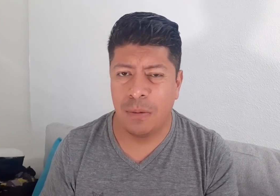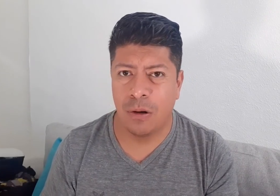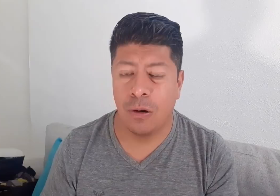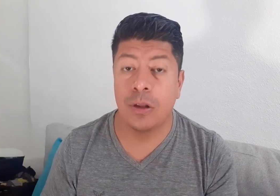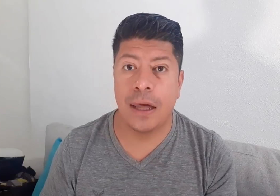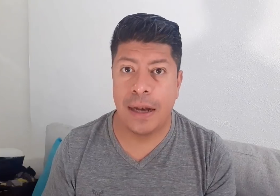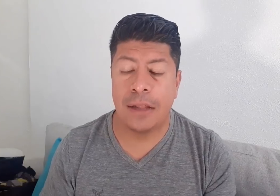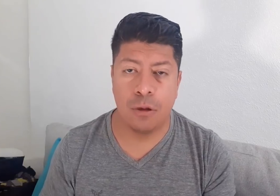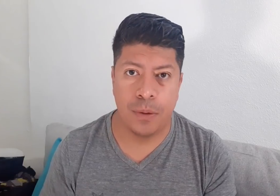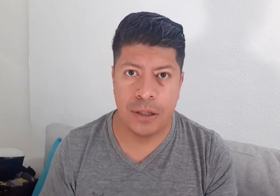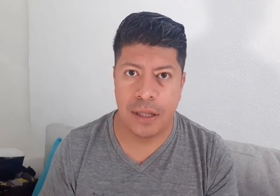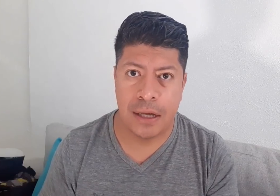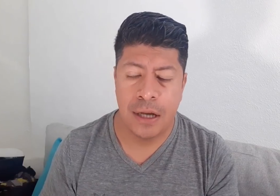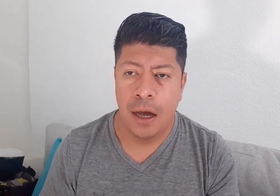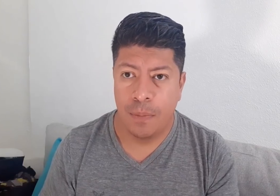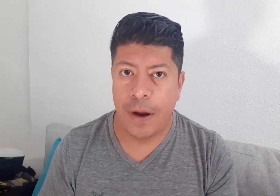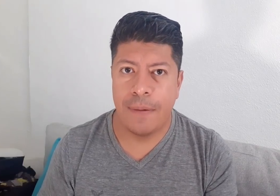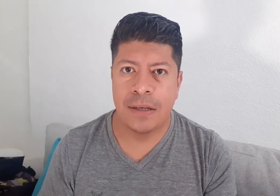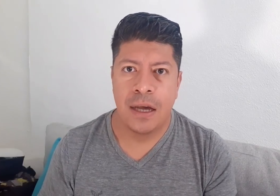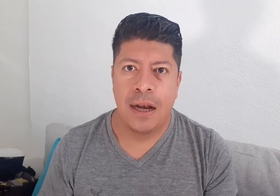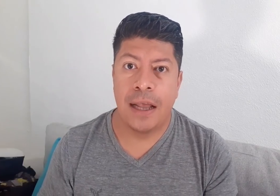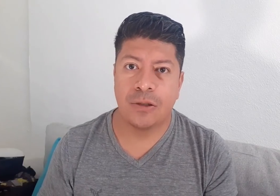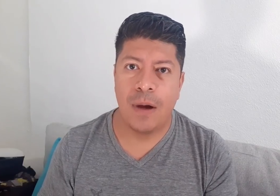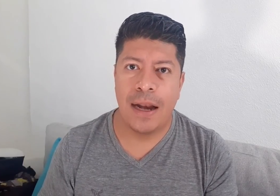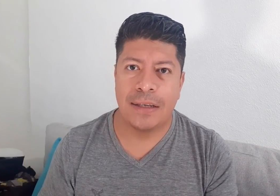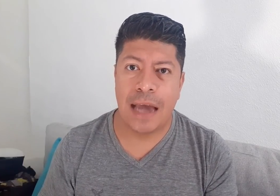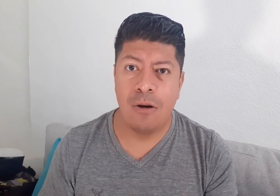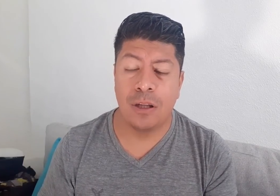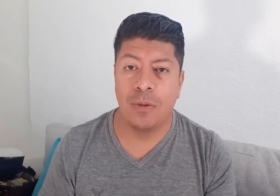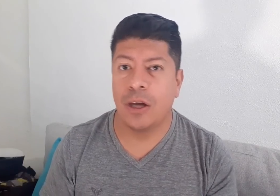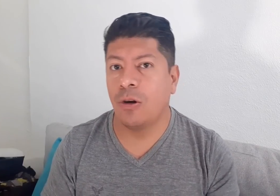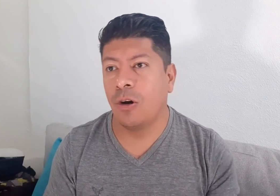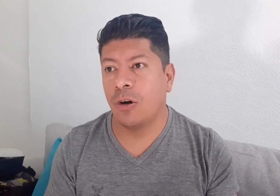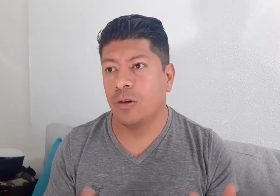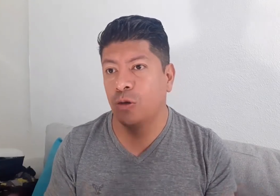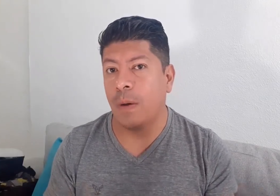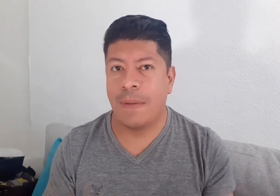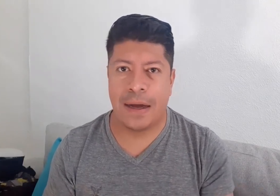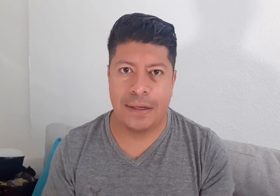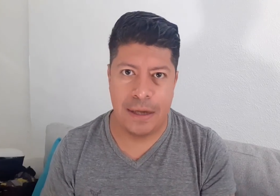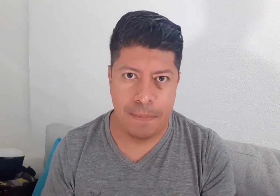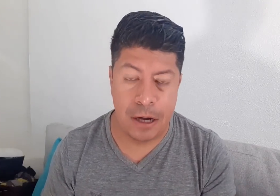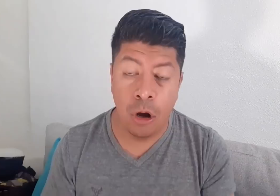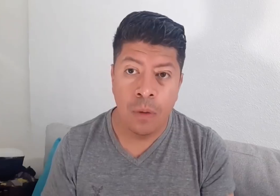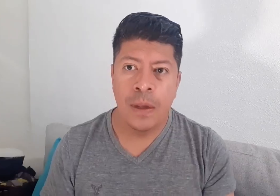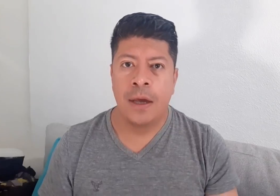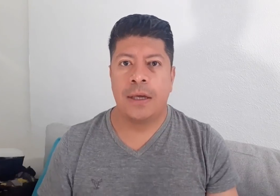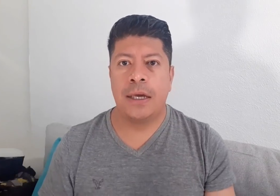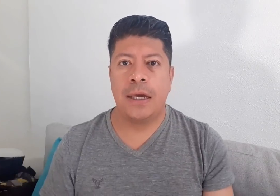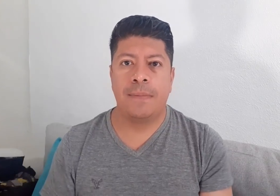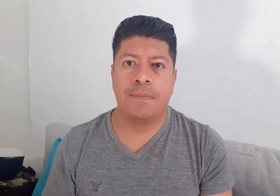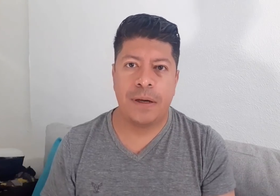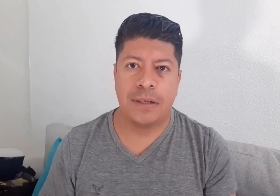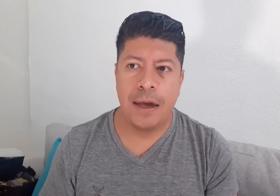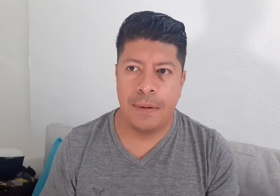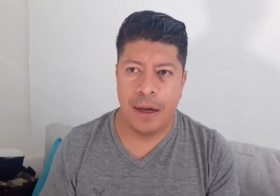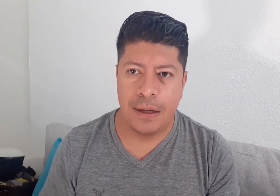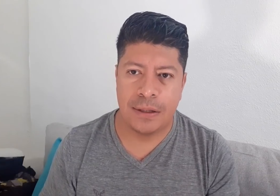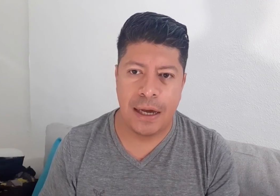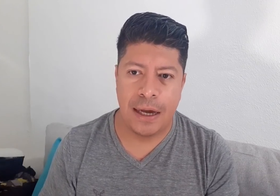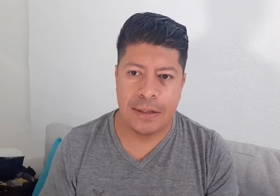si no me equivoco, de adelanto por estas pruebas, las cuales al último dijo su mamá que siempre no, y